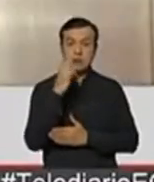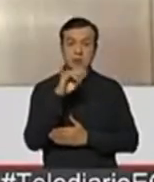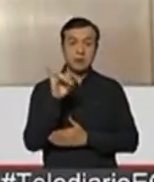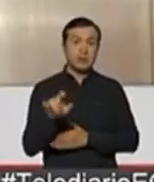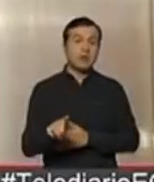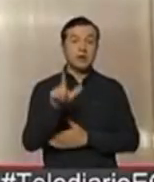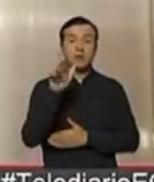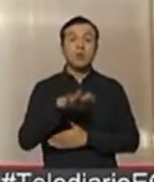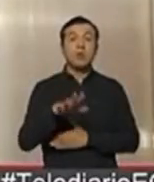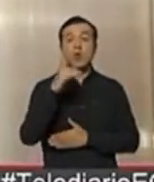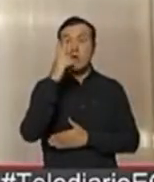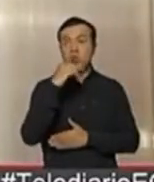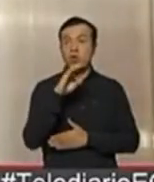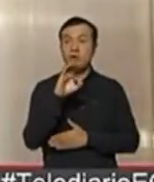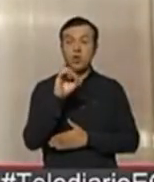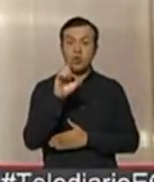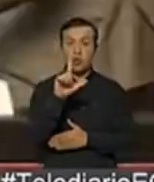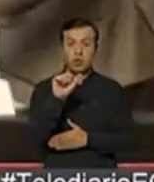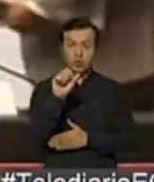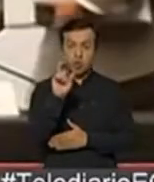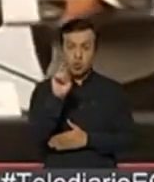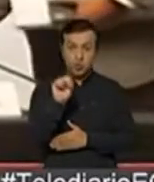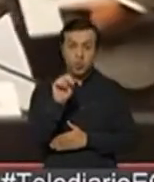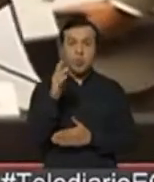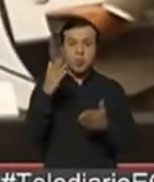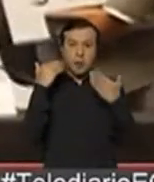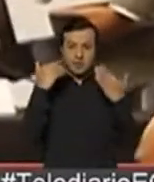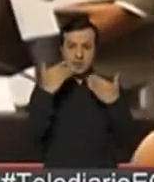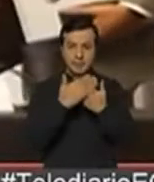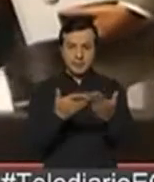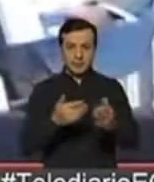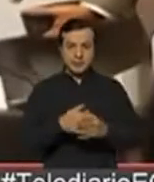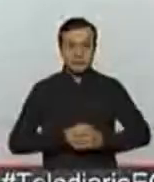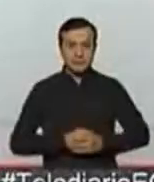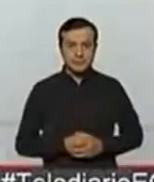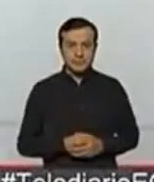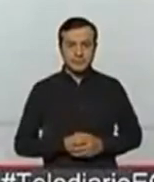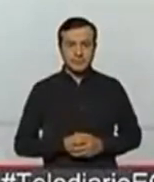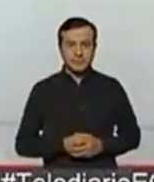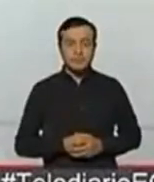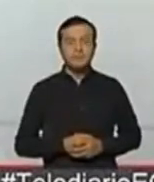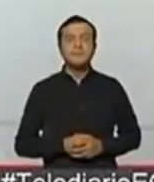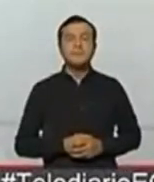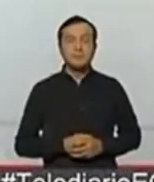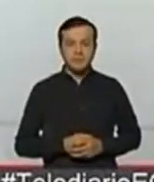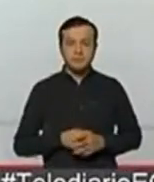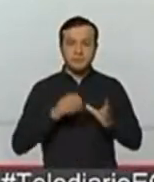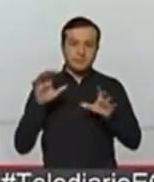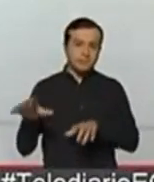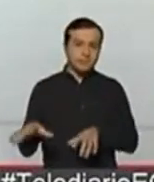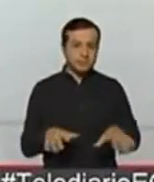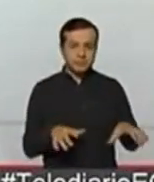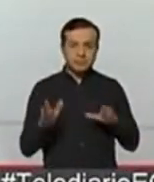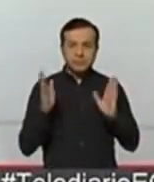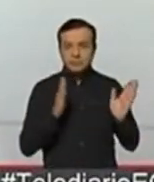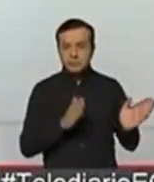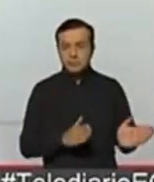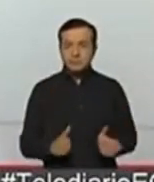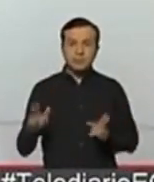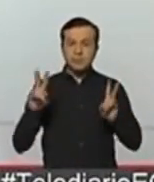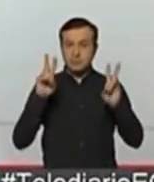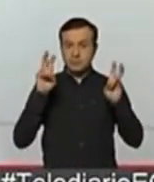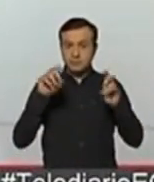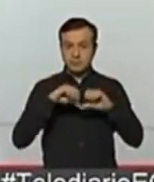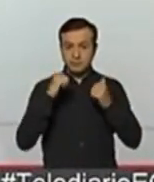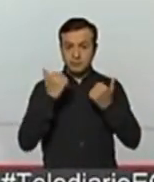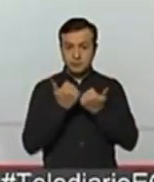julio en el Hotel Hilton Colón de Guayaquil. Luis Alfredo Zúñiga, Medios Públicos. Y como parte de las actividades programadas en el marco de esta